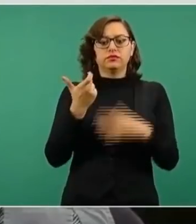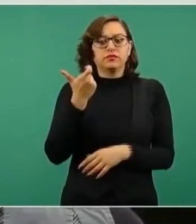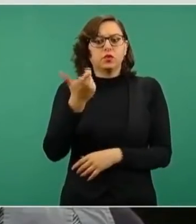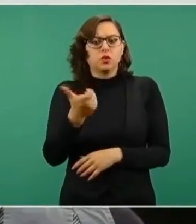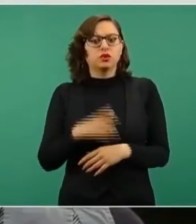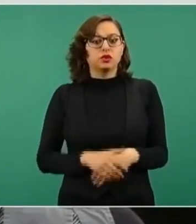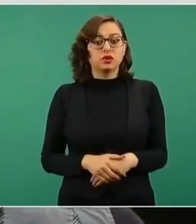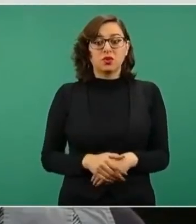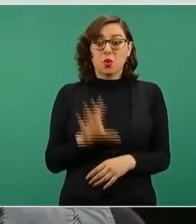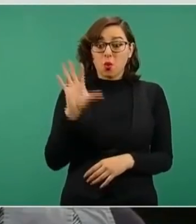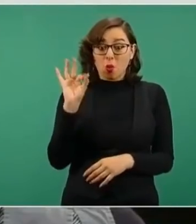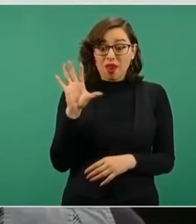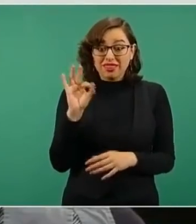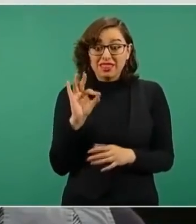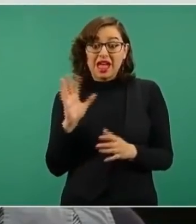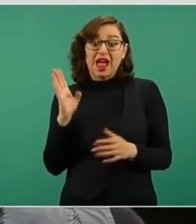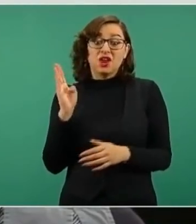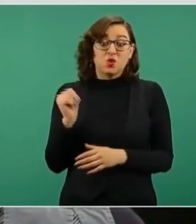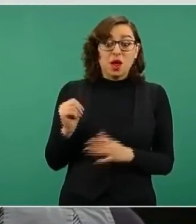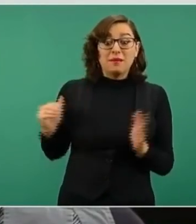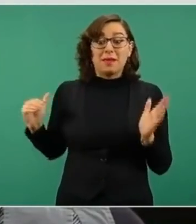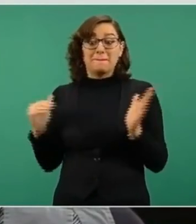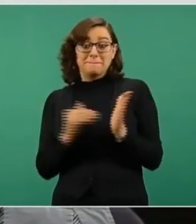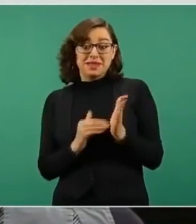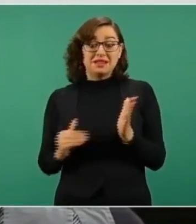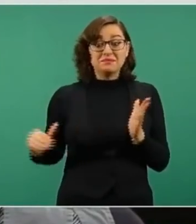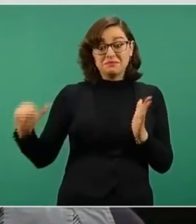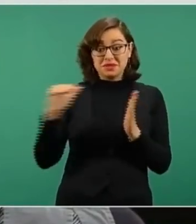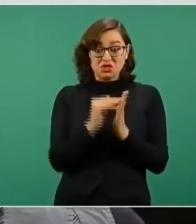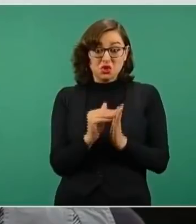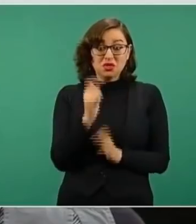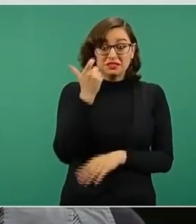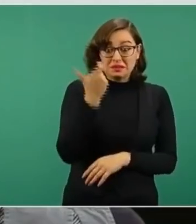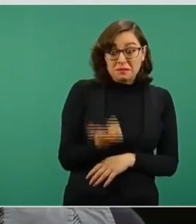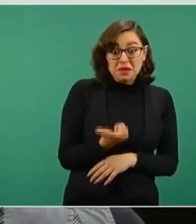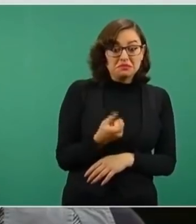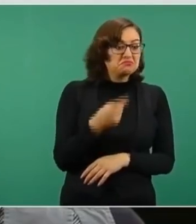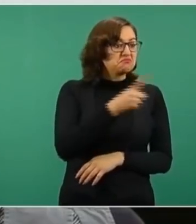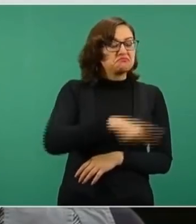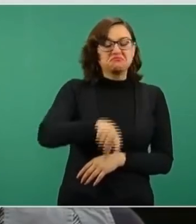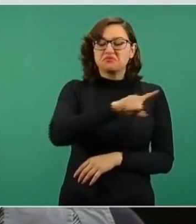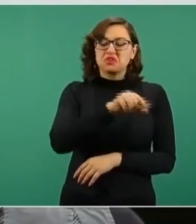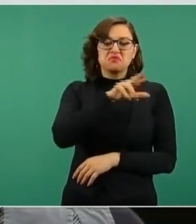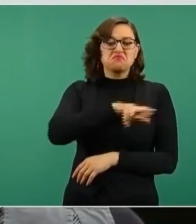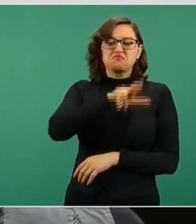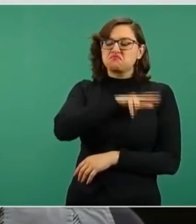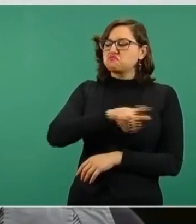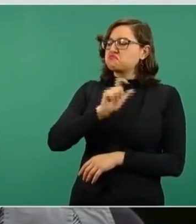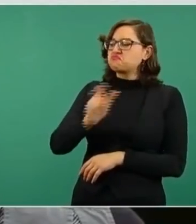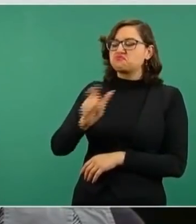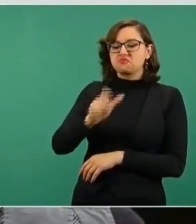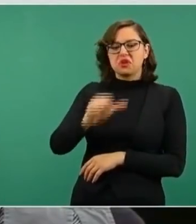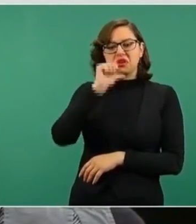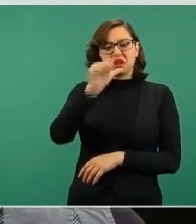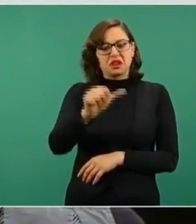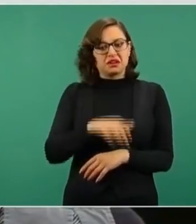a ver, esos 49,000 millones de subsidio por el no pago de las tarifas de transmisión, ¿cuánto